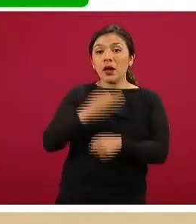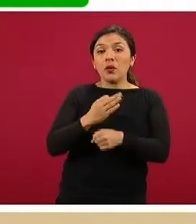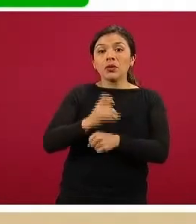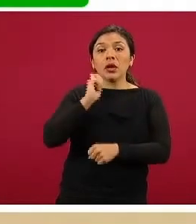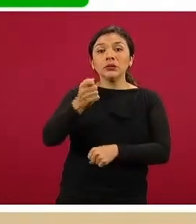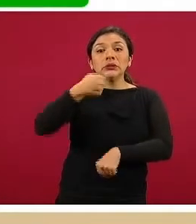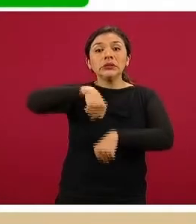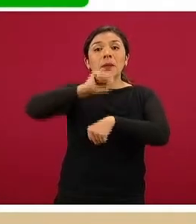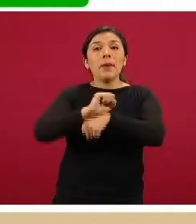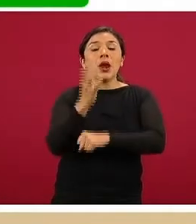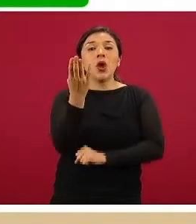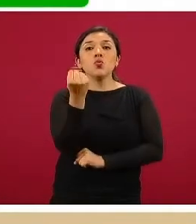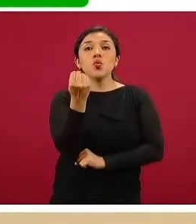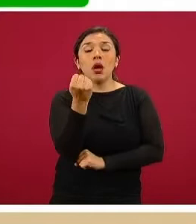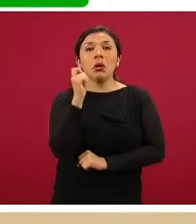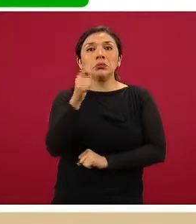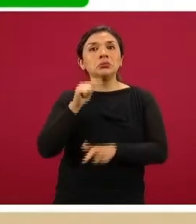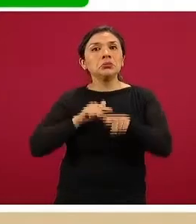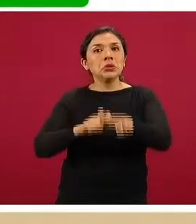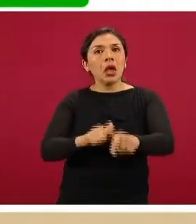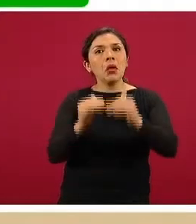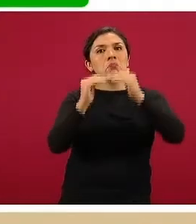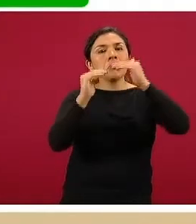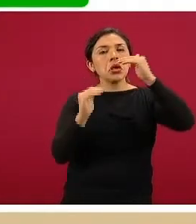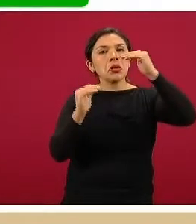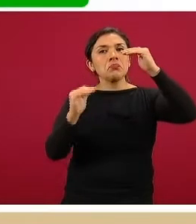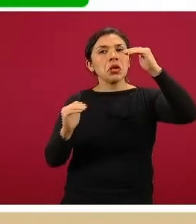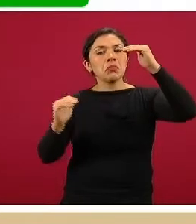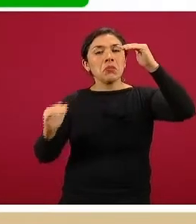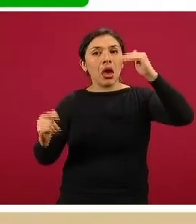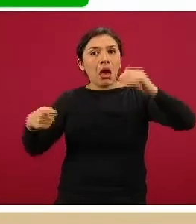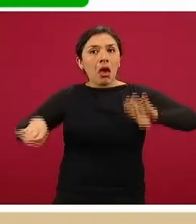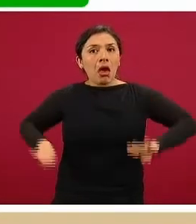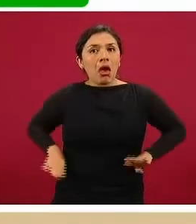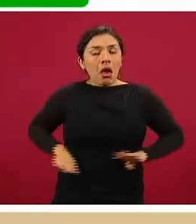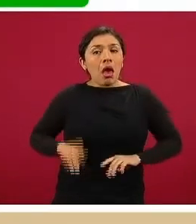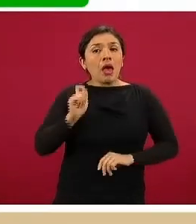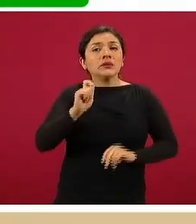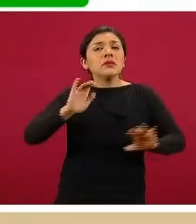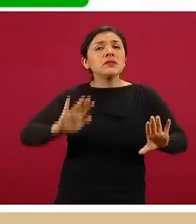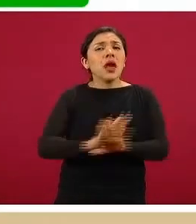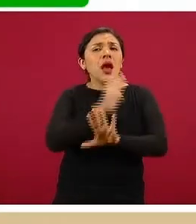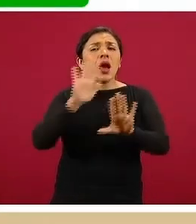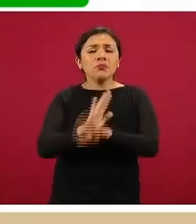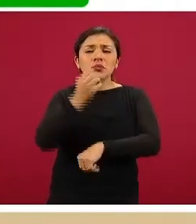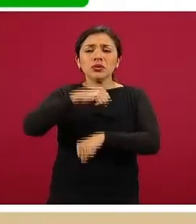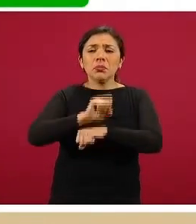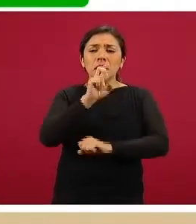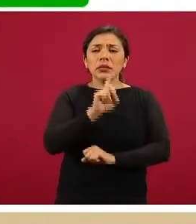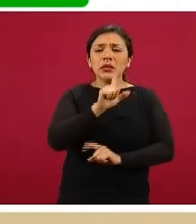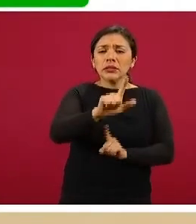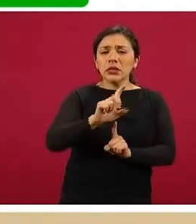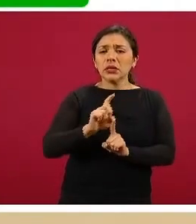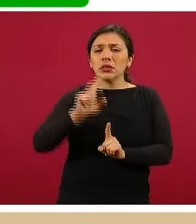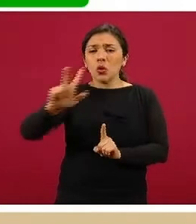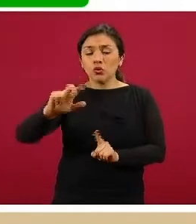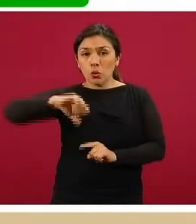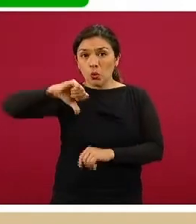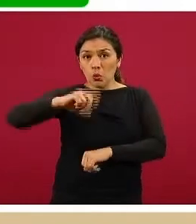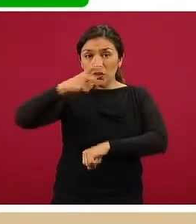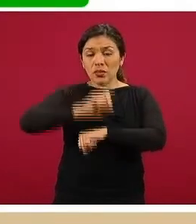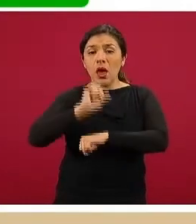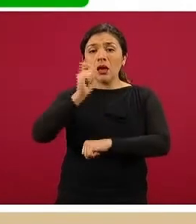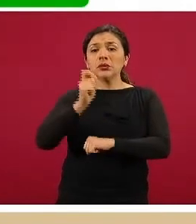9ª semana de tendencia descendente de esta curva, siendo el cambio entre la 37 y 38 para el día de